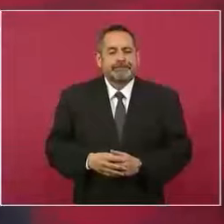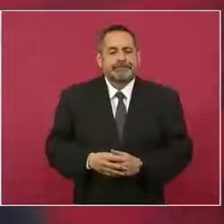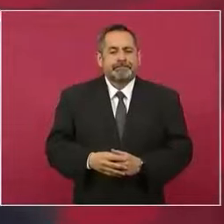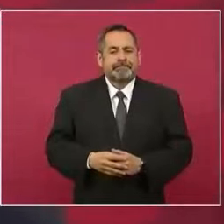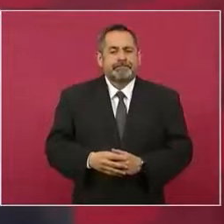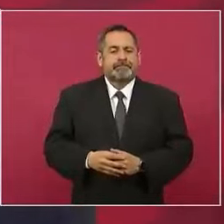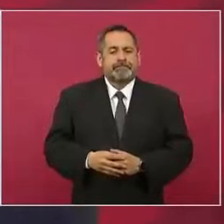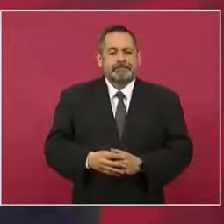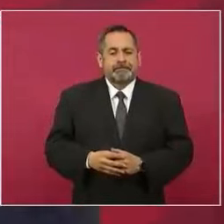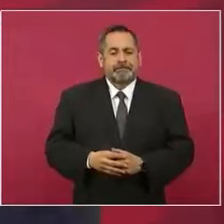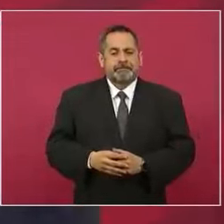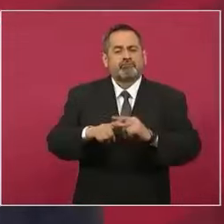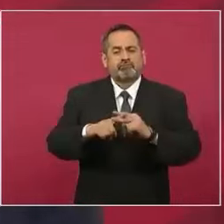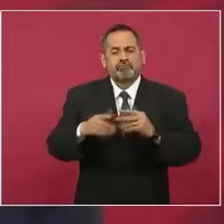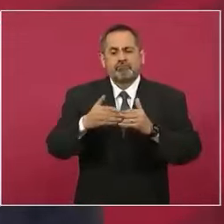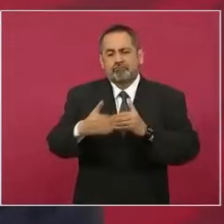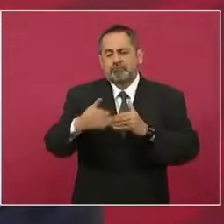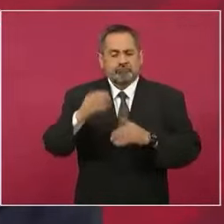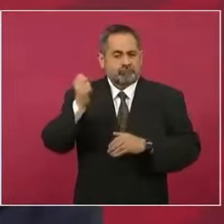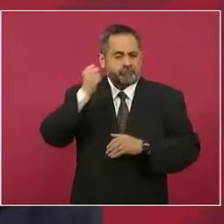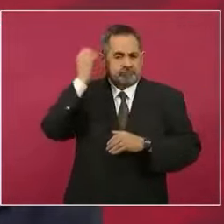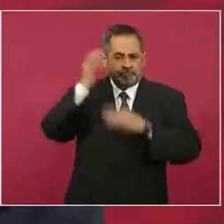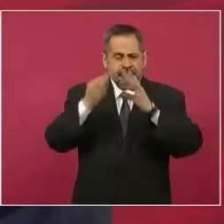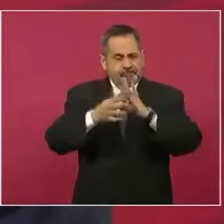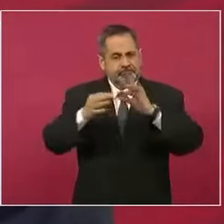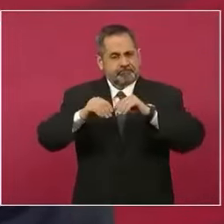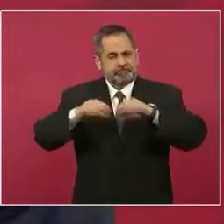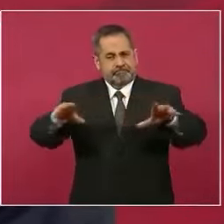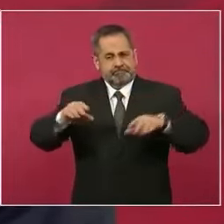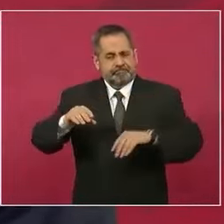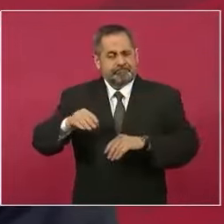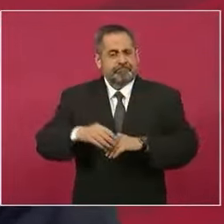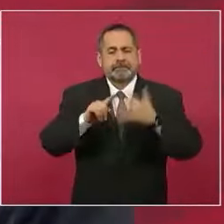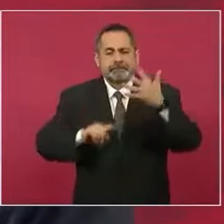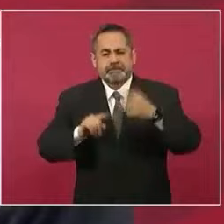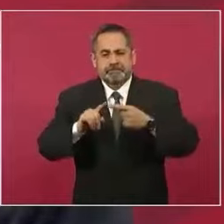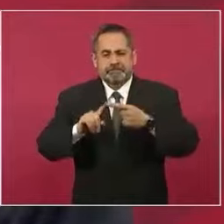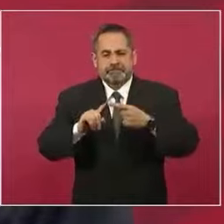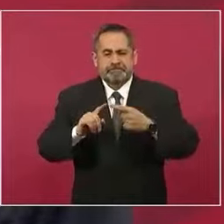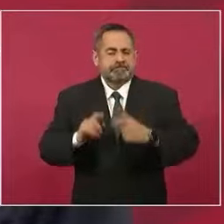Y vamos a iniciar esta conferencia, pues primero